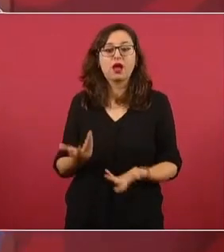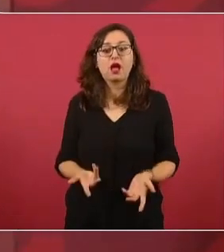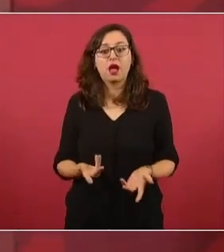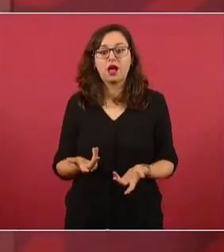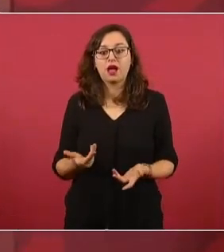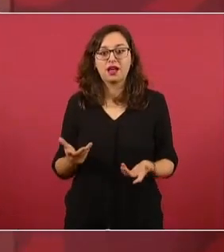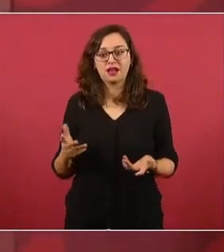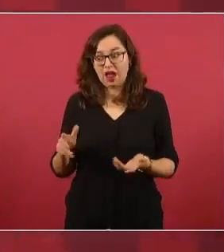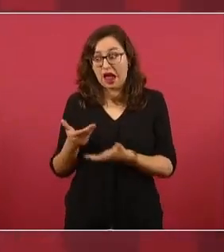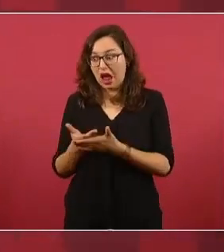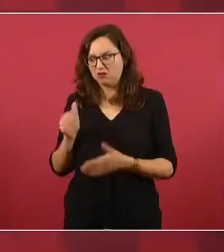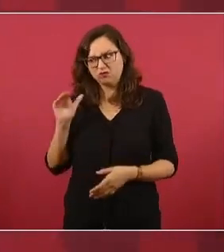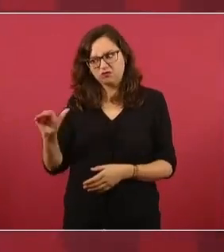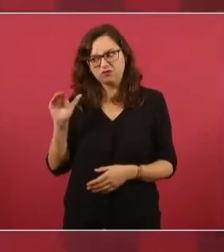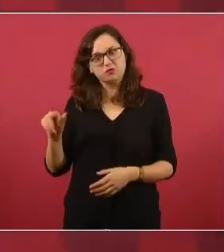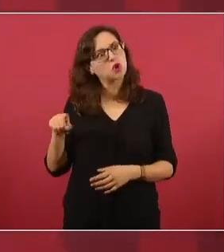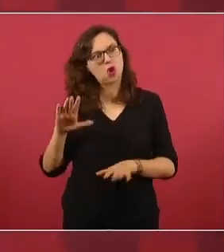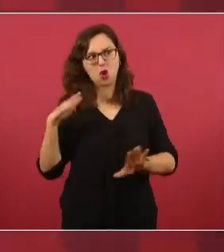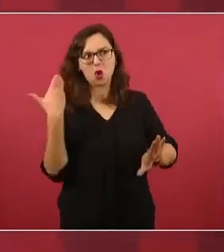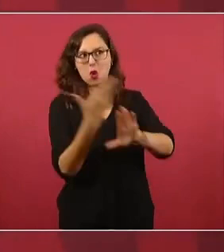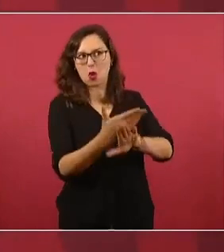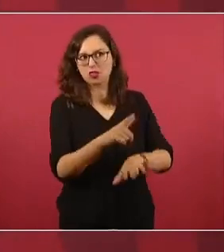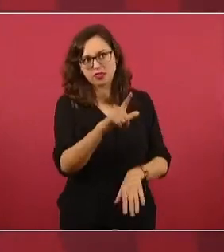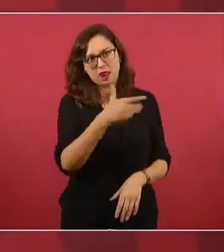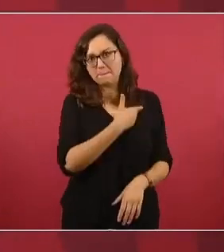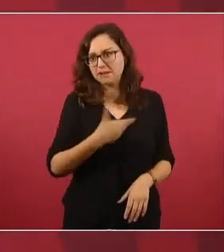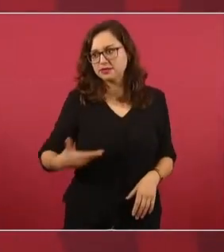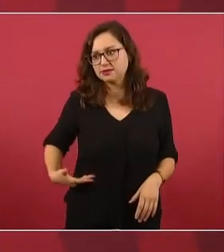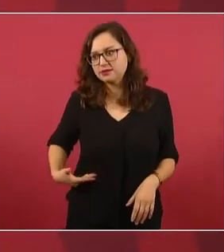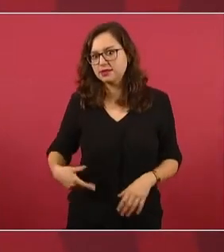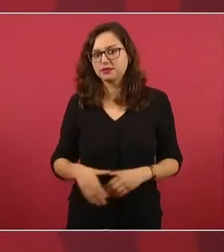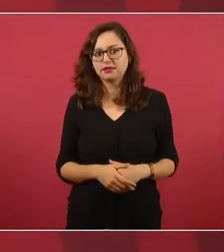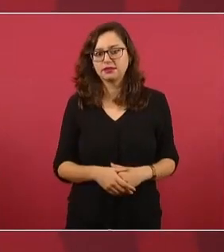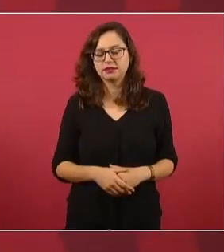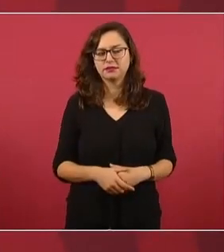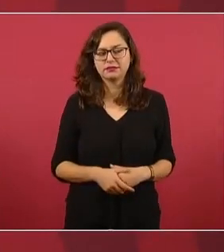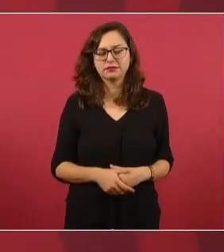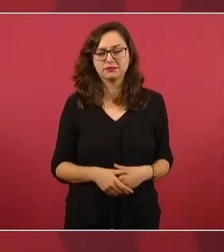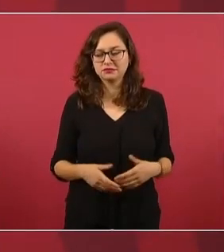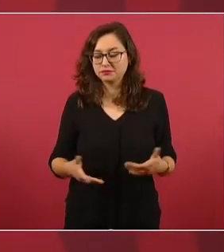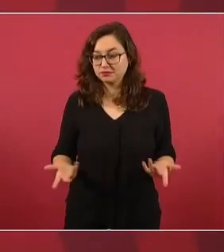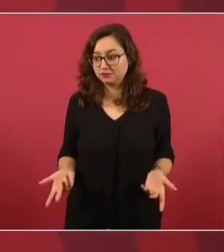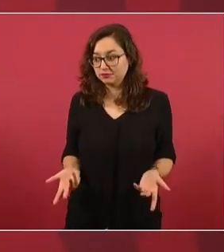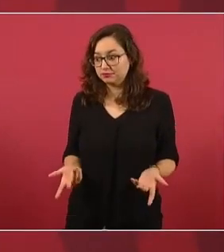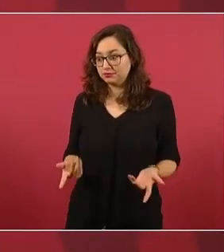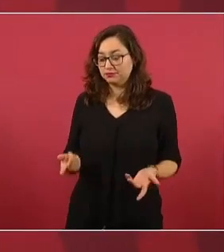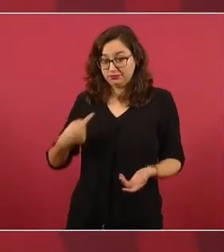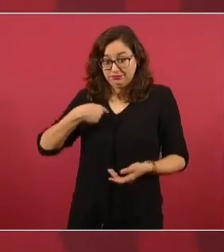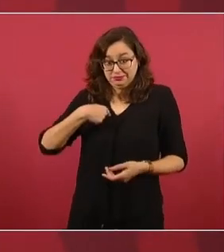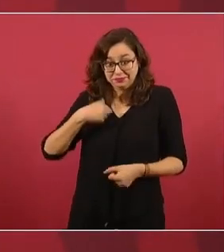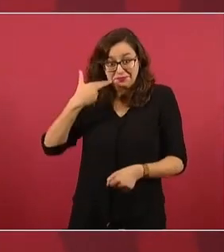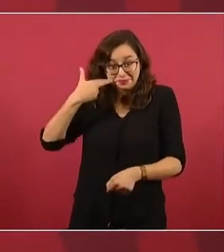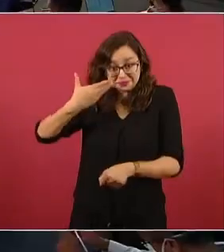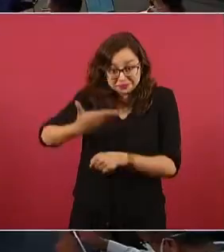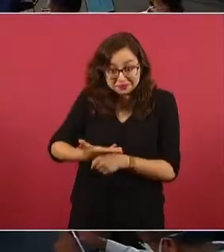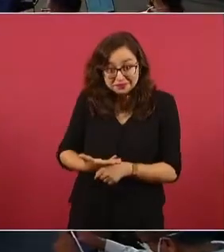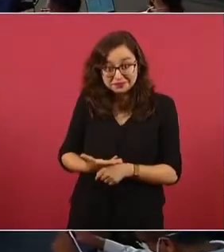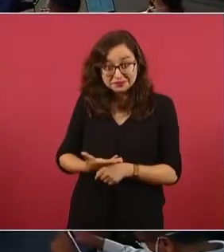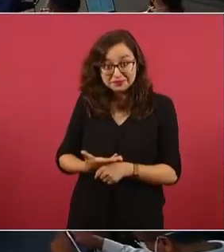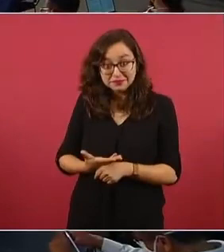usted tiene que hacerse cargo. Lo hacemos en algunos casos. Ya les platicaba yo